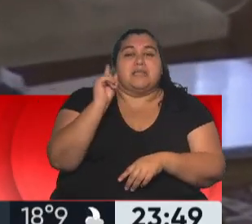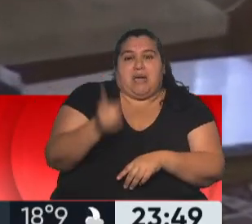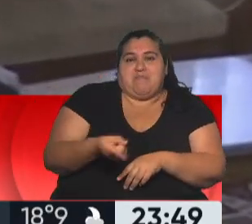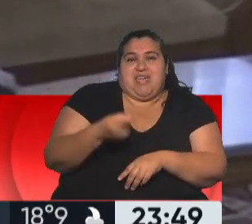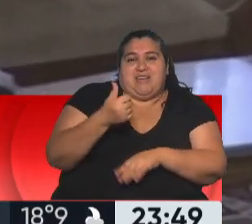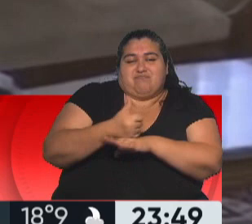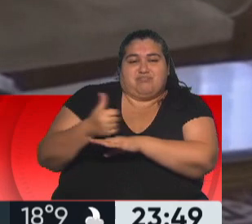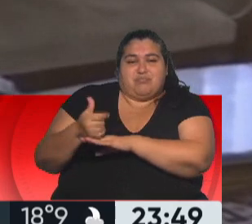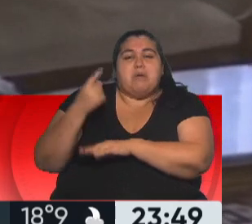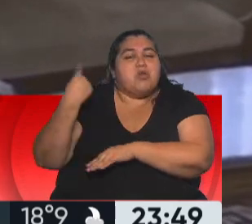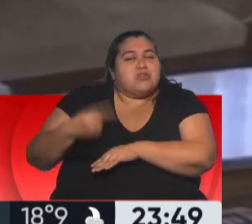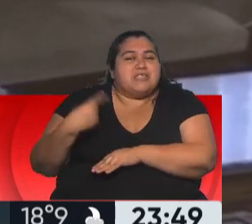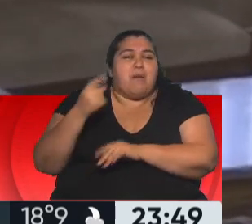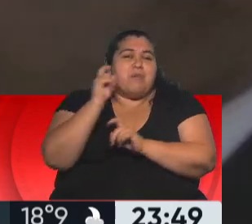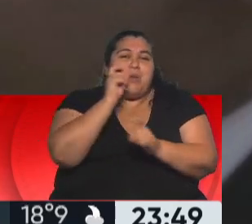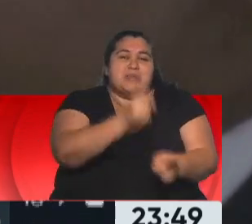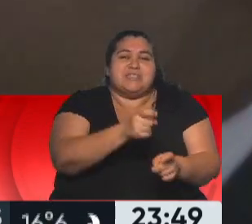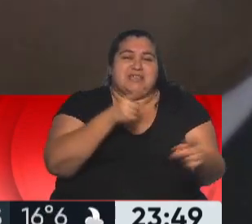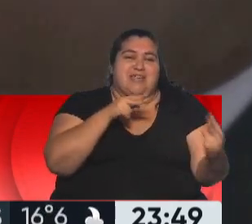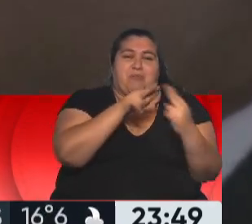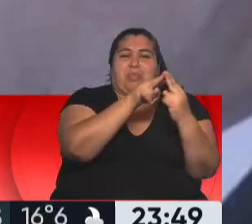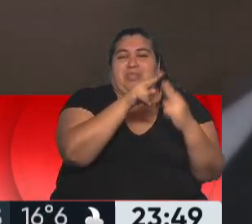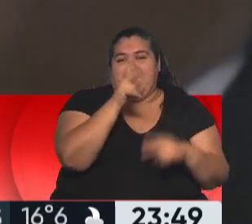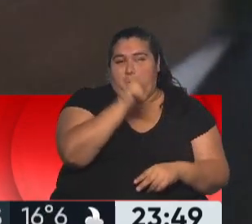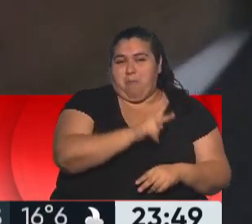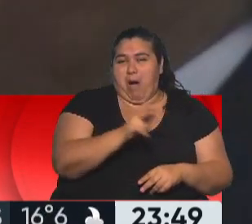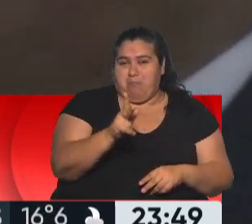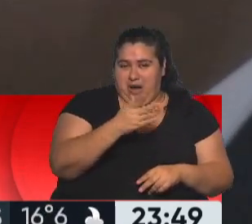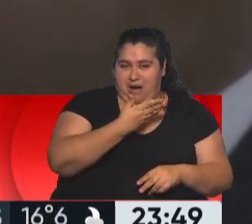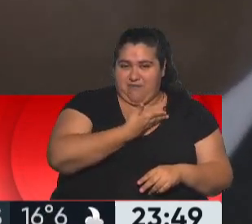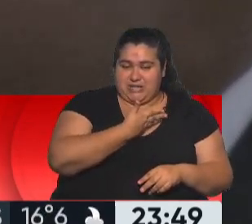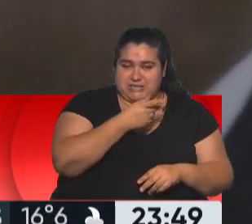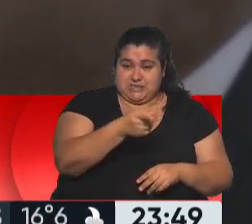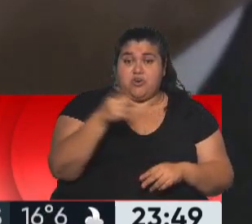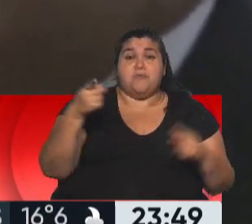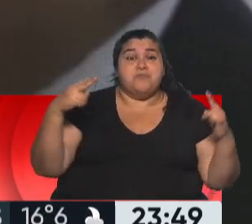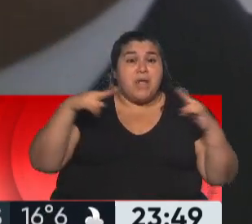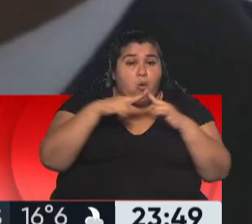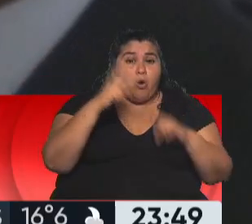a visitar justamente al Papa. Este es un encuentro muy importante.